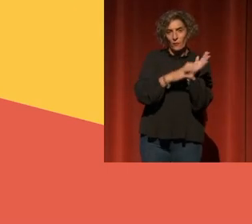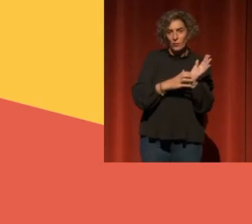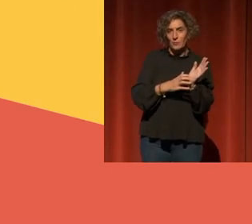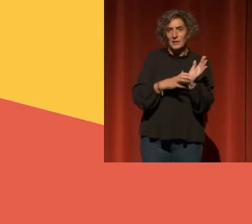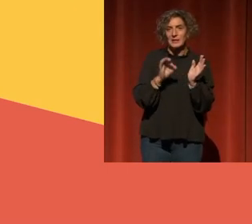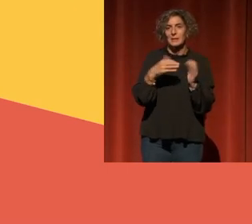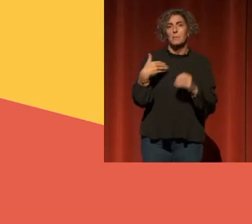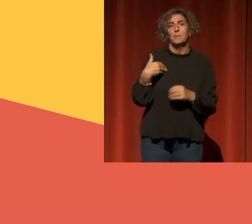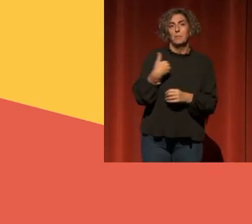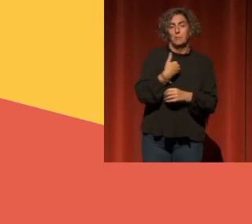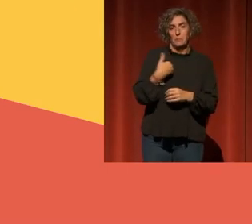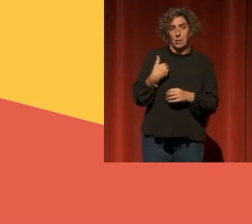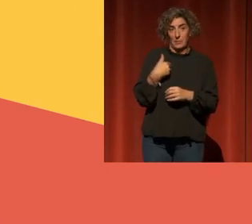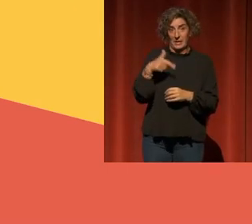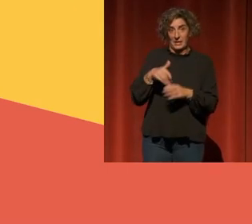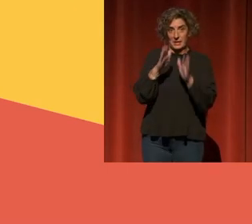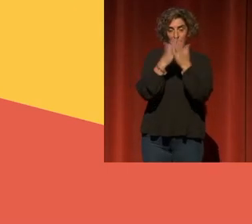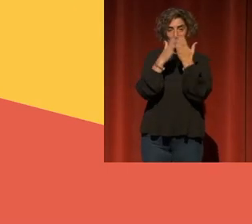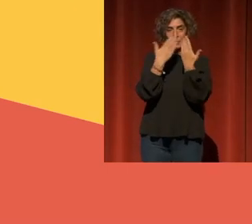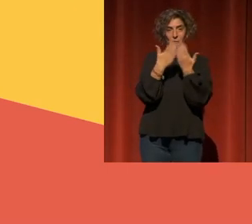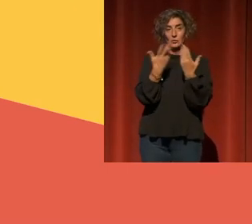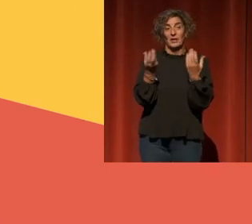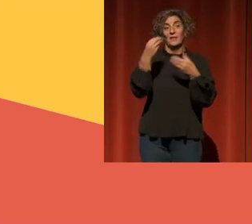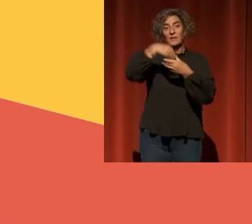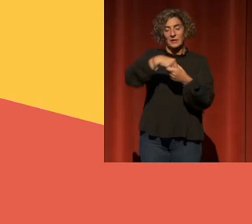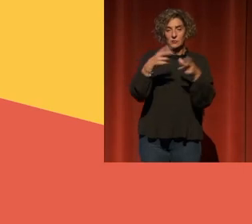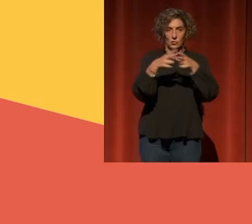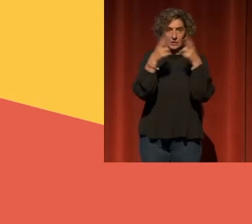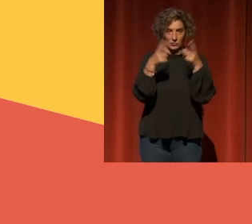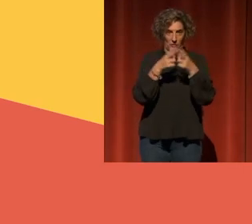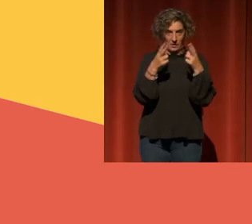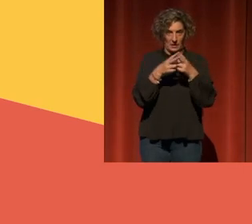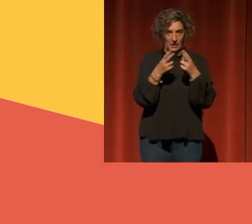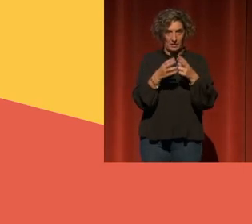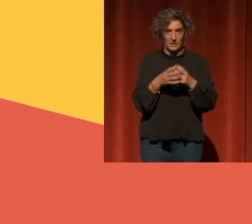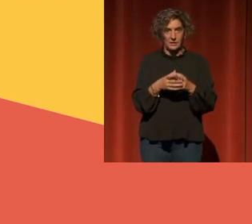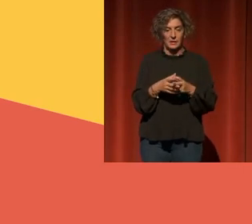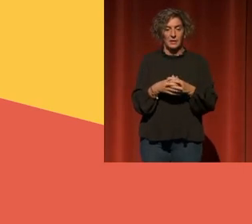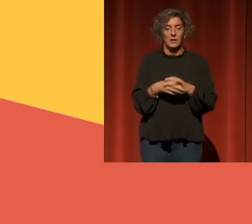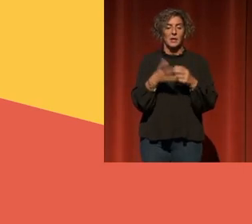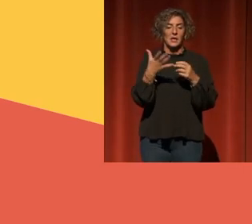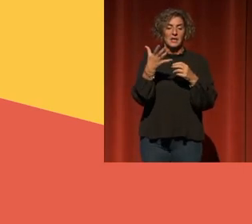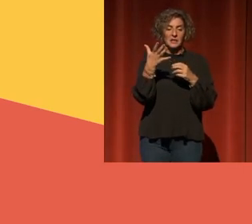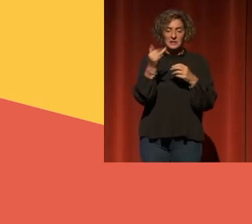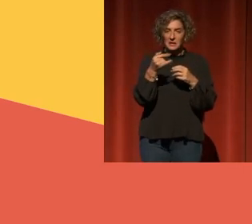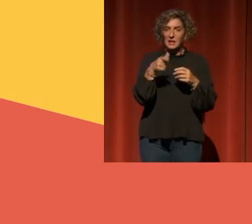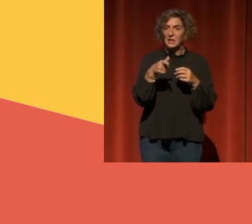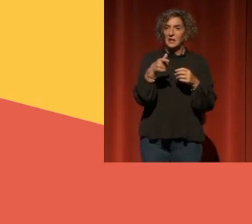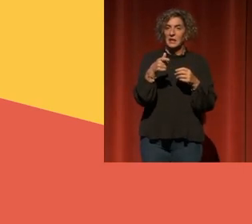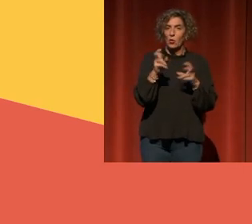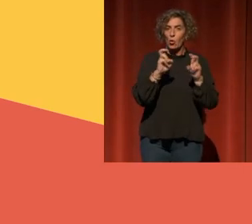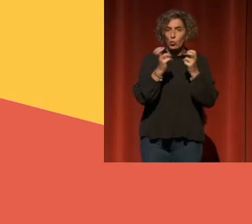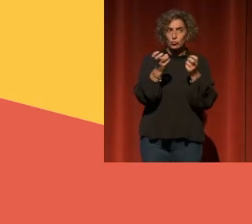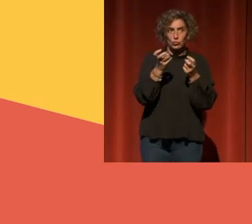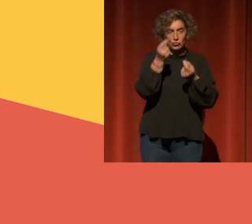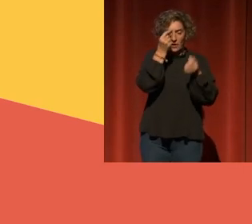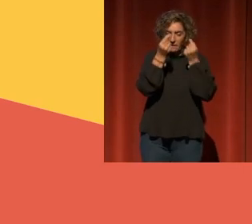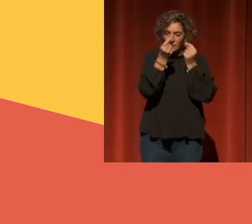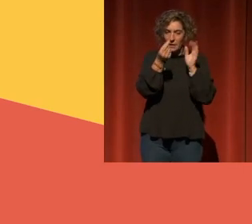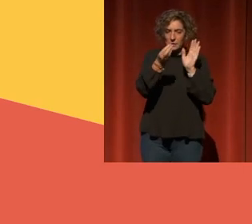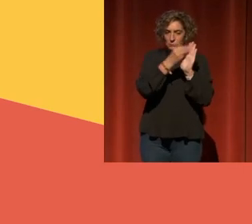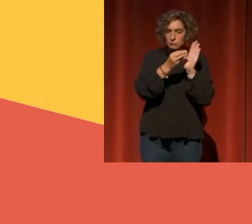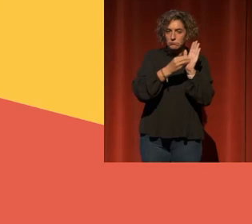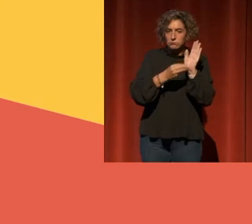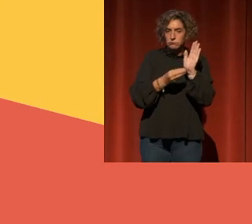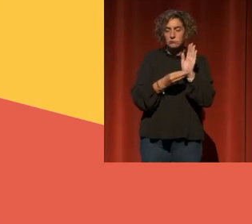el papel de las bibliotecas en la sociedad moderna entre otros detalles este informe alude a la